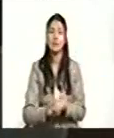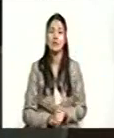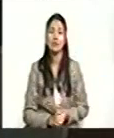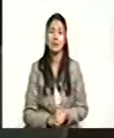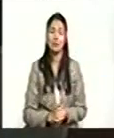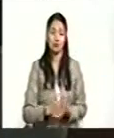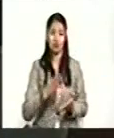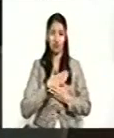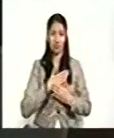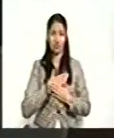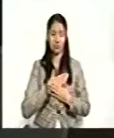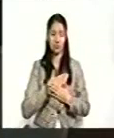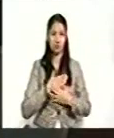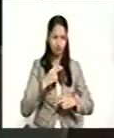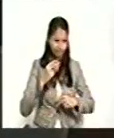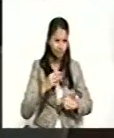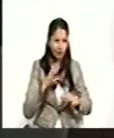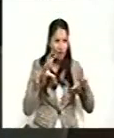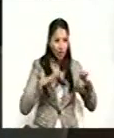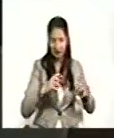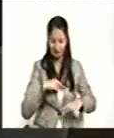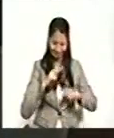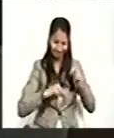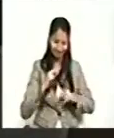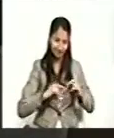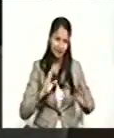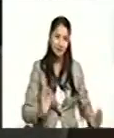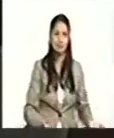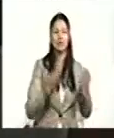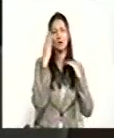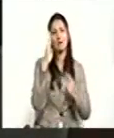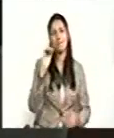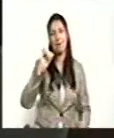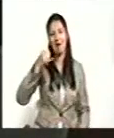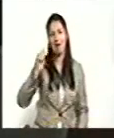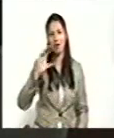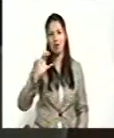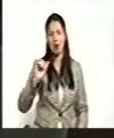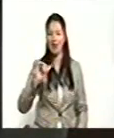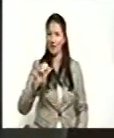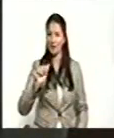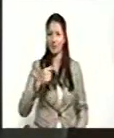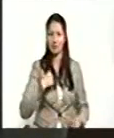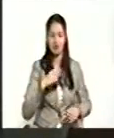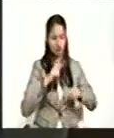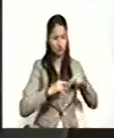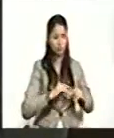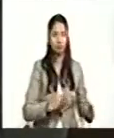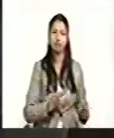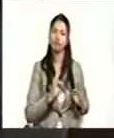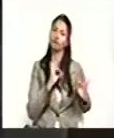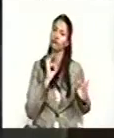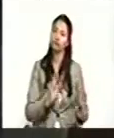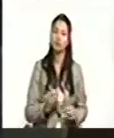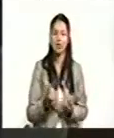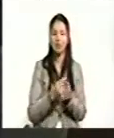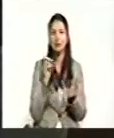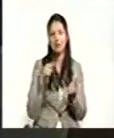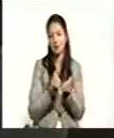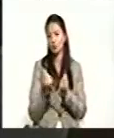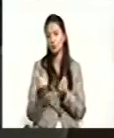nosotros os bojayá e hicimos un municipio digno lo mismo en Bahía